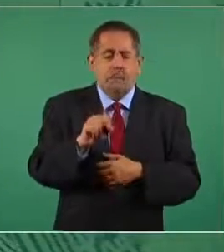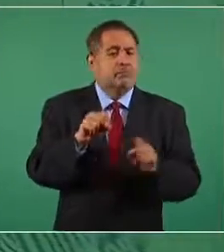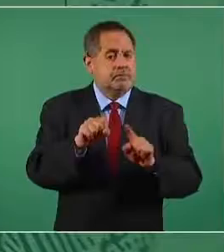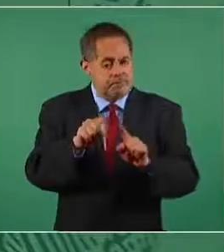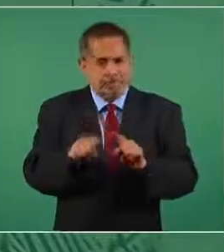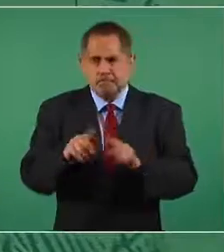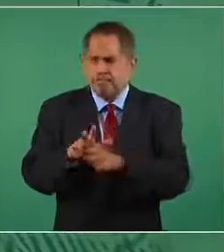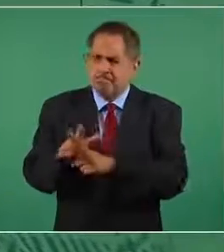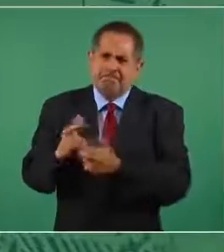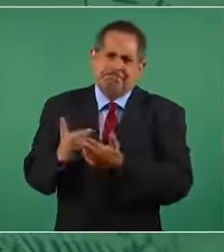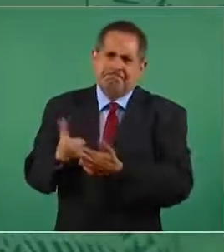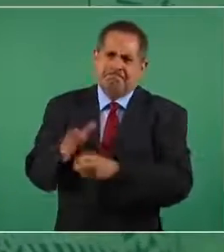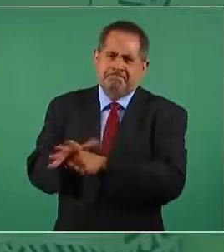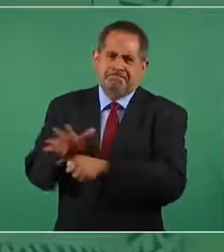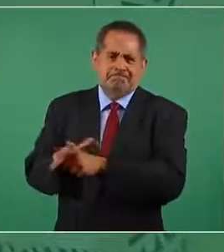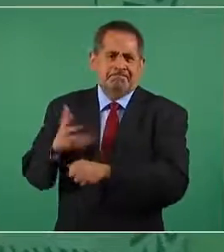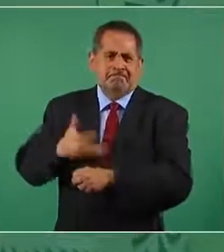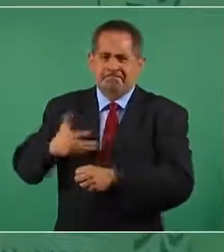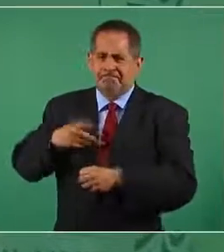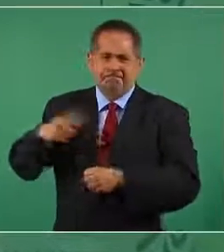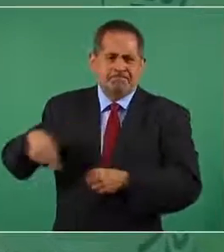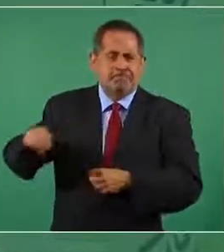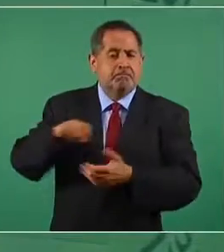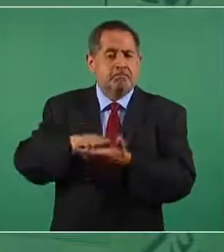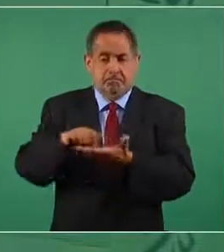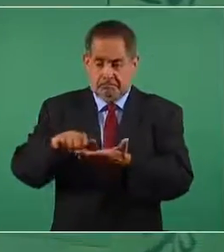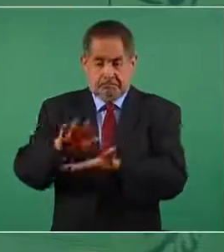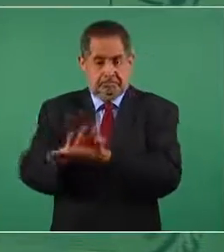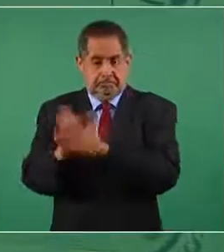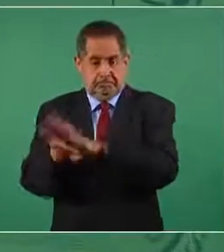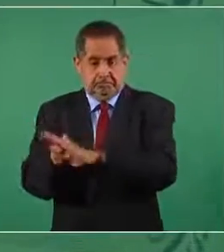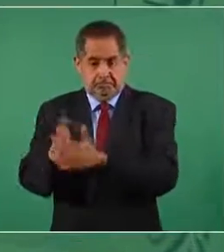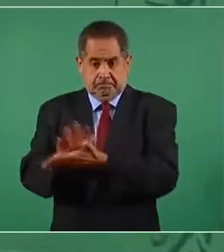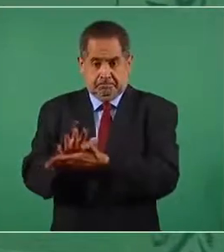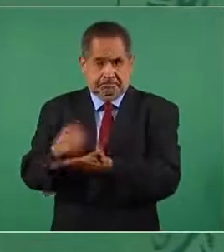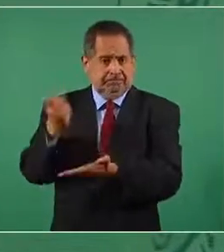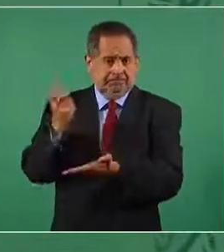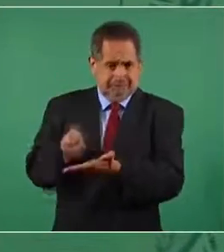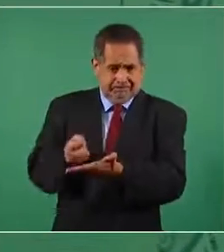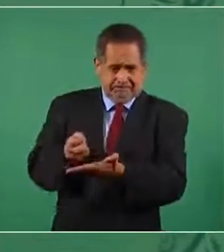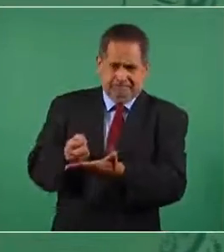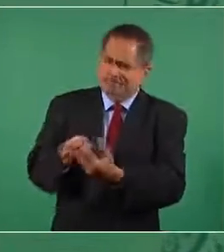extraordinario, ¿sí?, que es la tortilla,